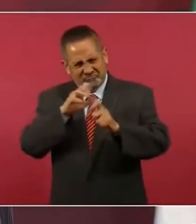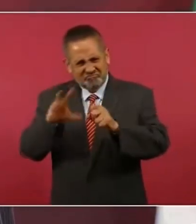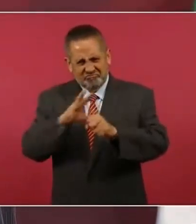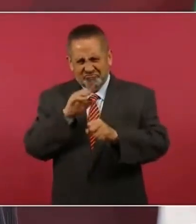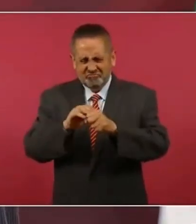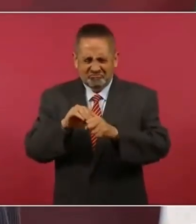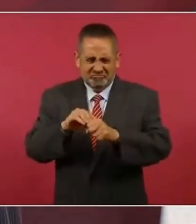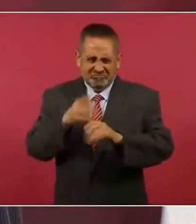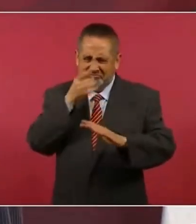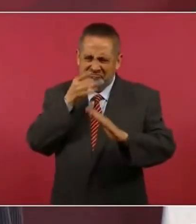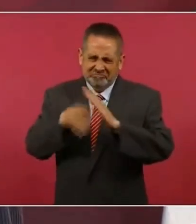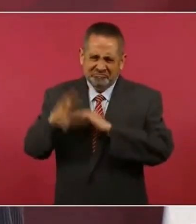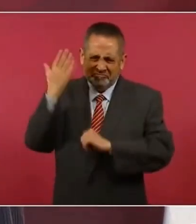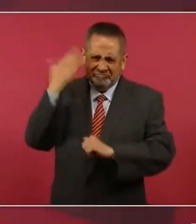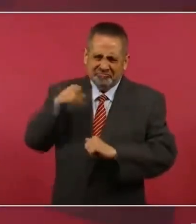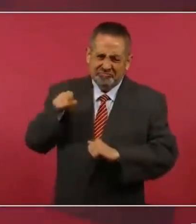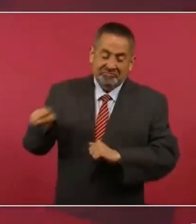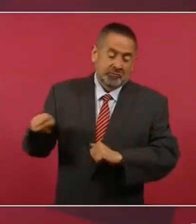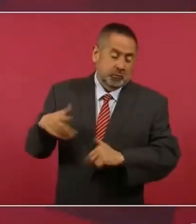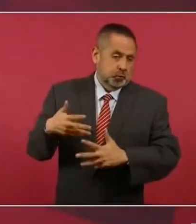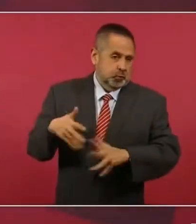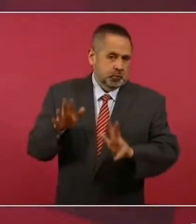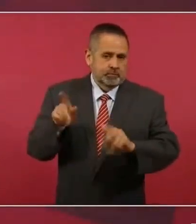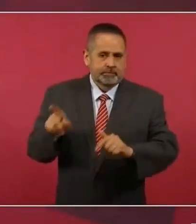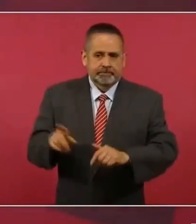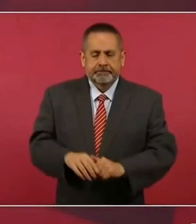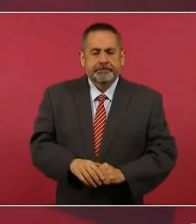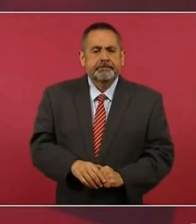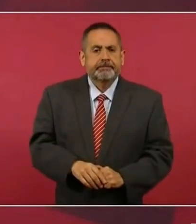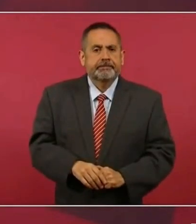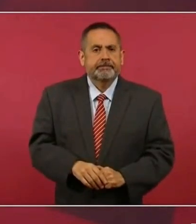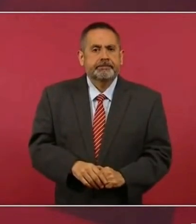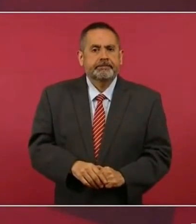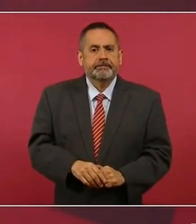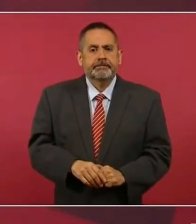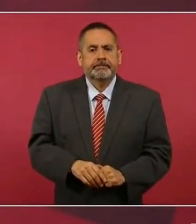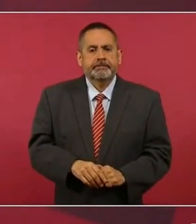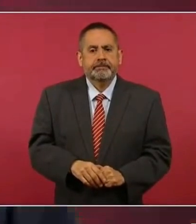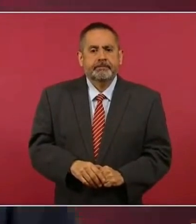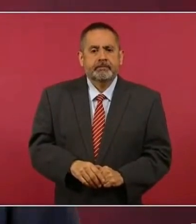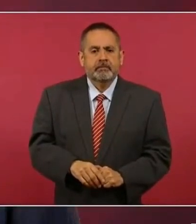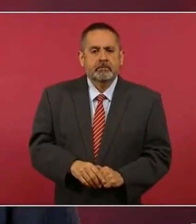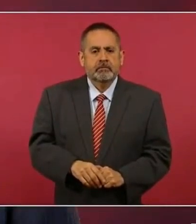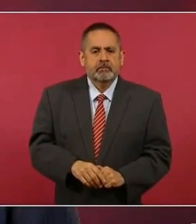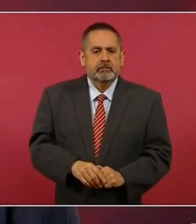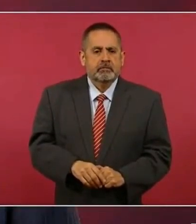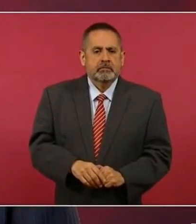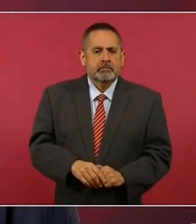muchísima,